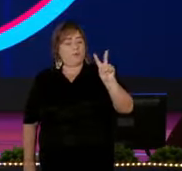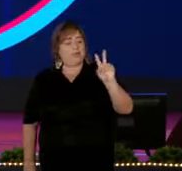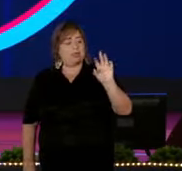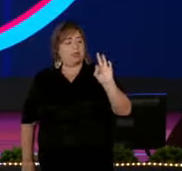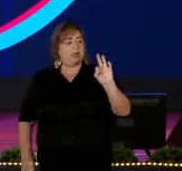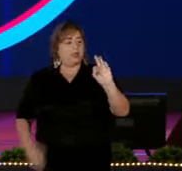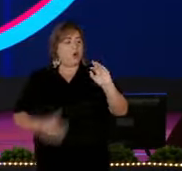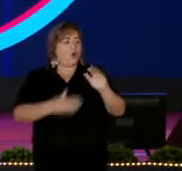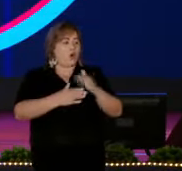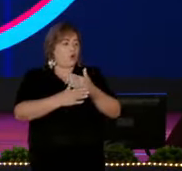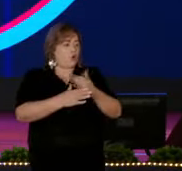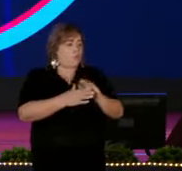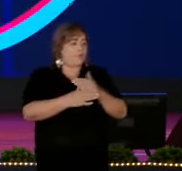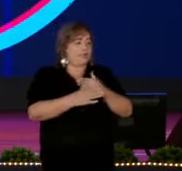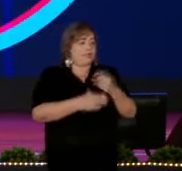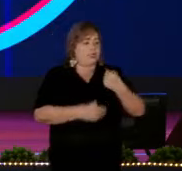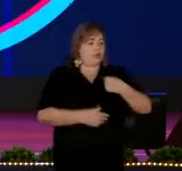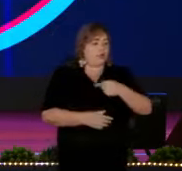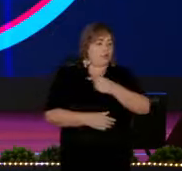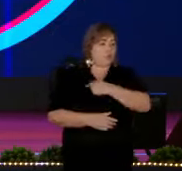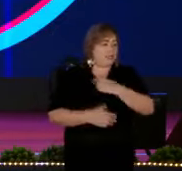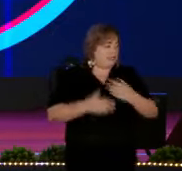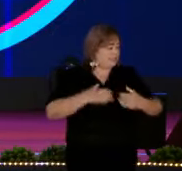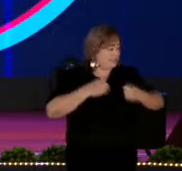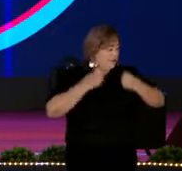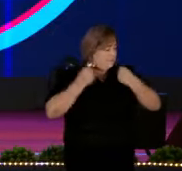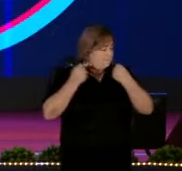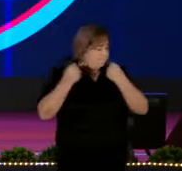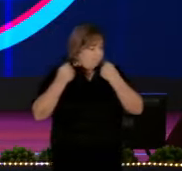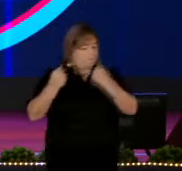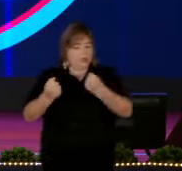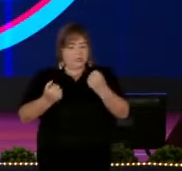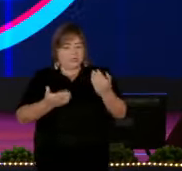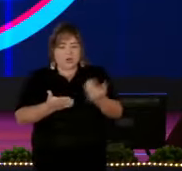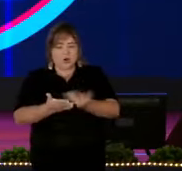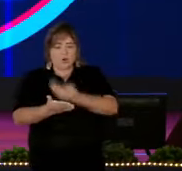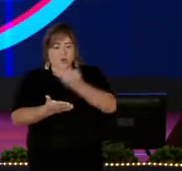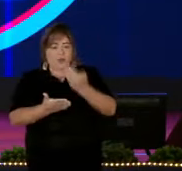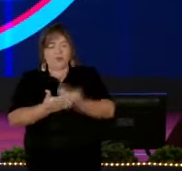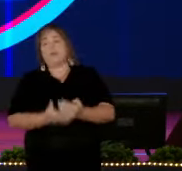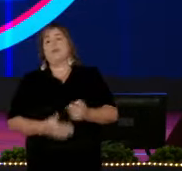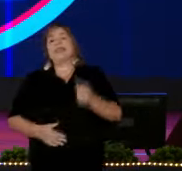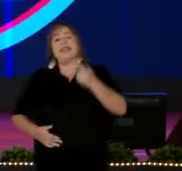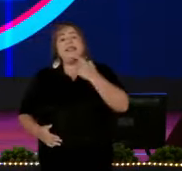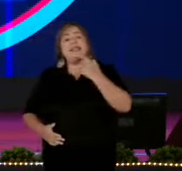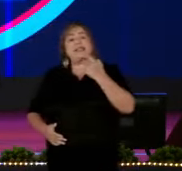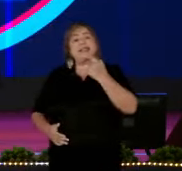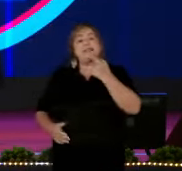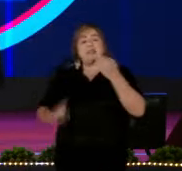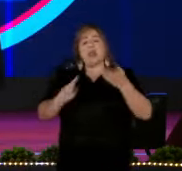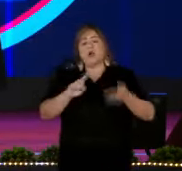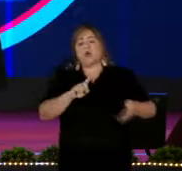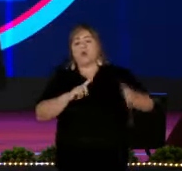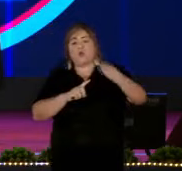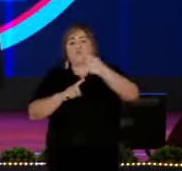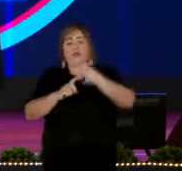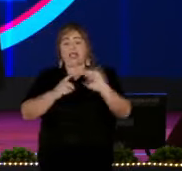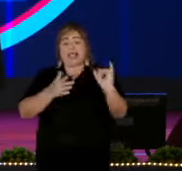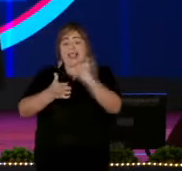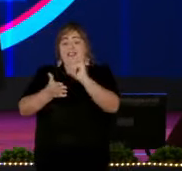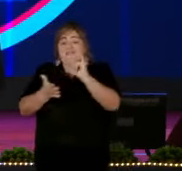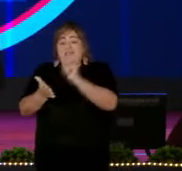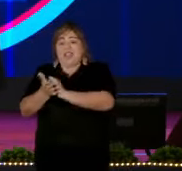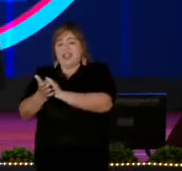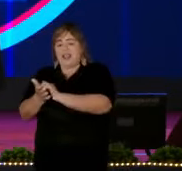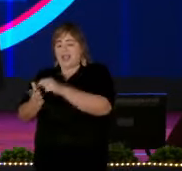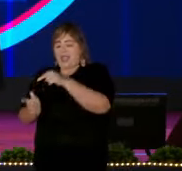nuestras fuerzas serán renovadas. Y dice, cubrimos a nuestra hermana Ivette Francisco.